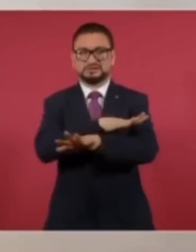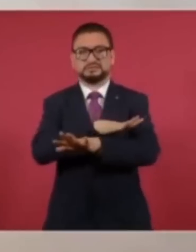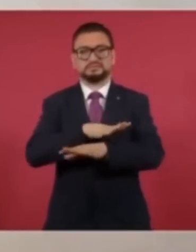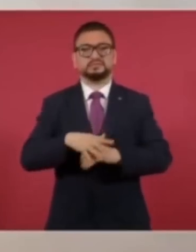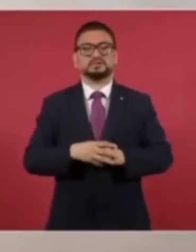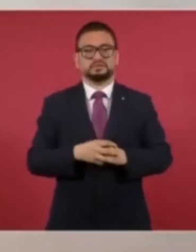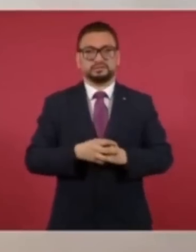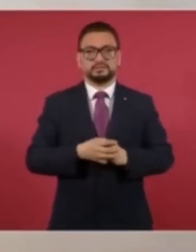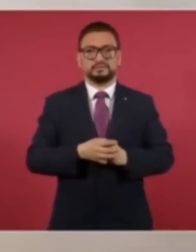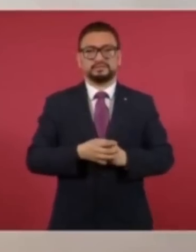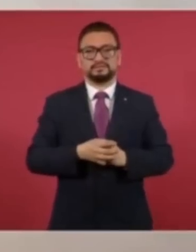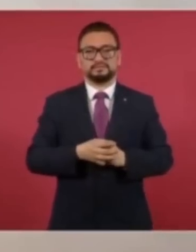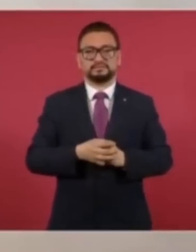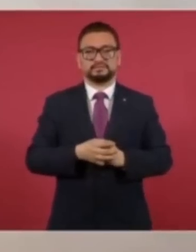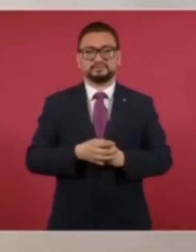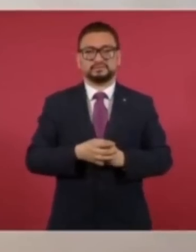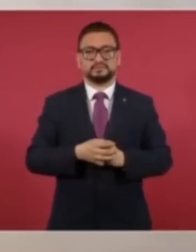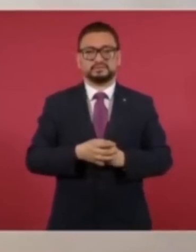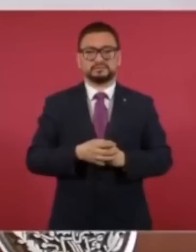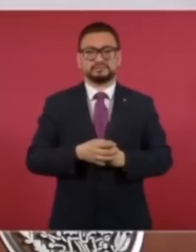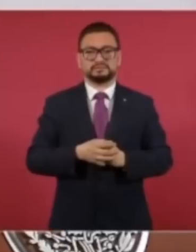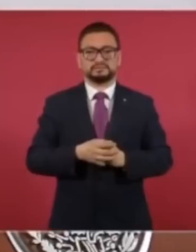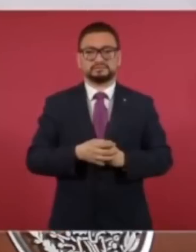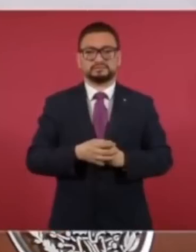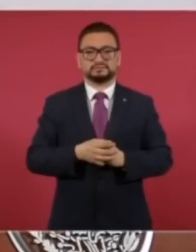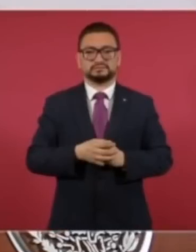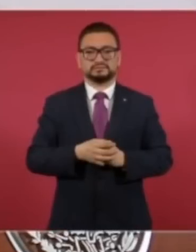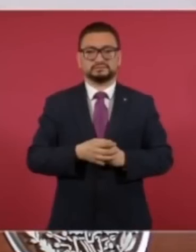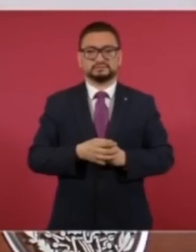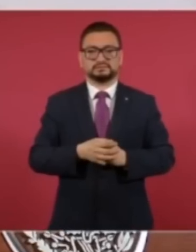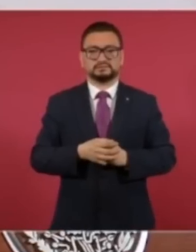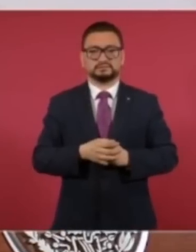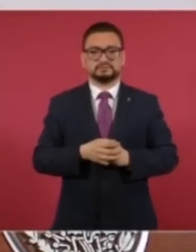y vamos a hacer